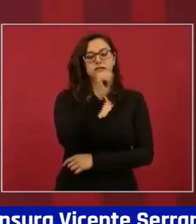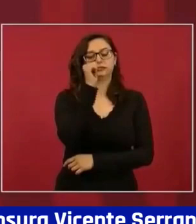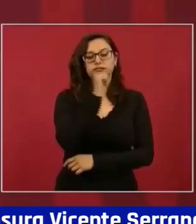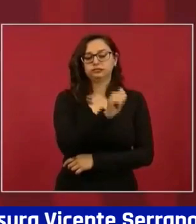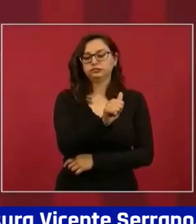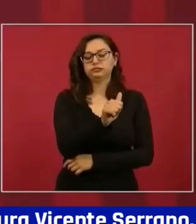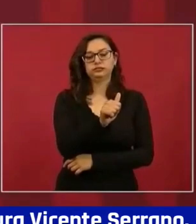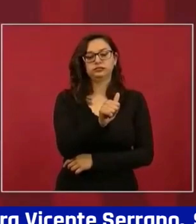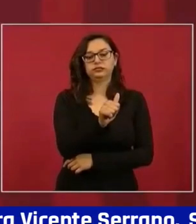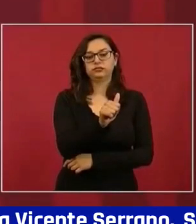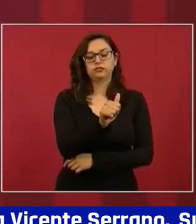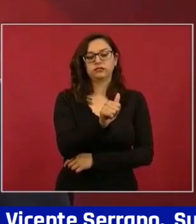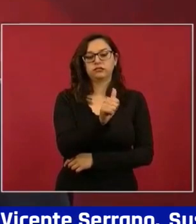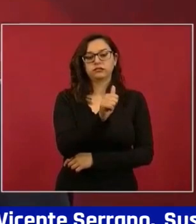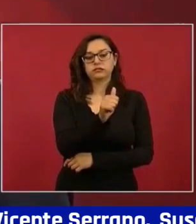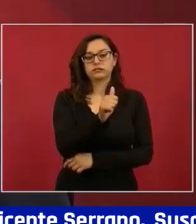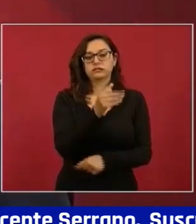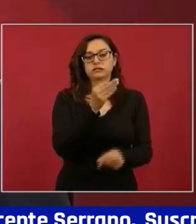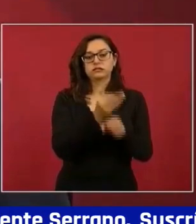está